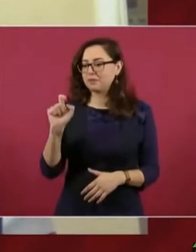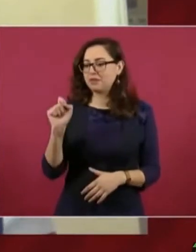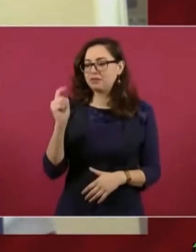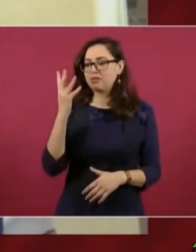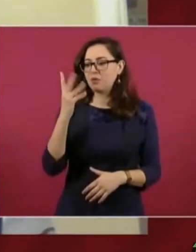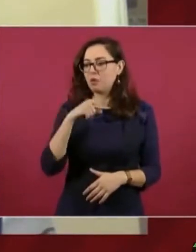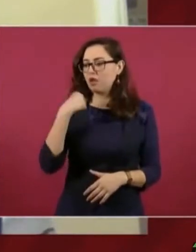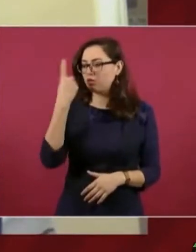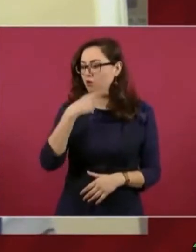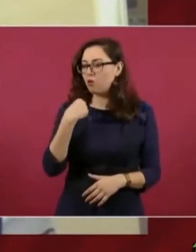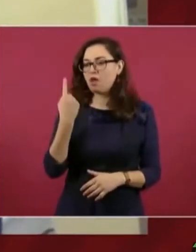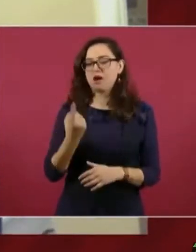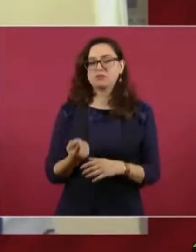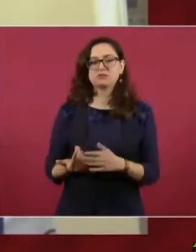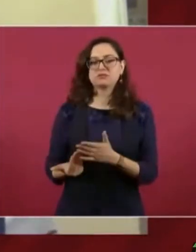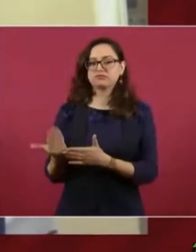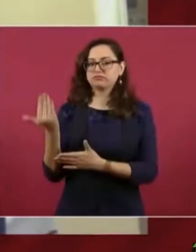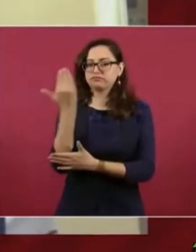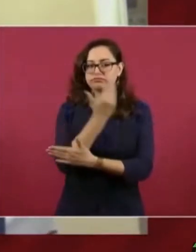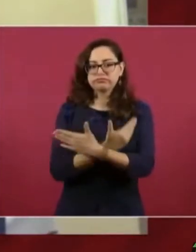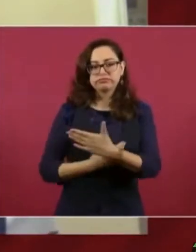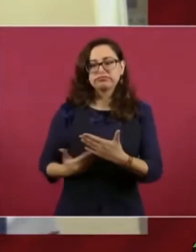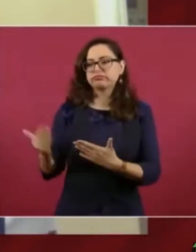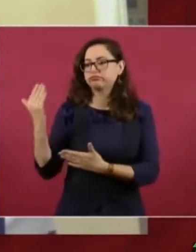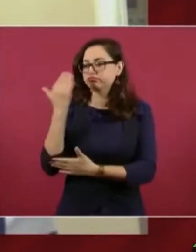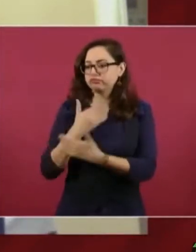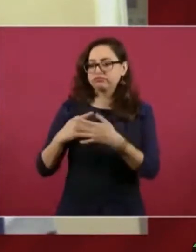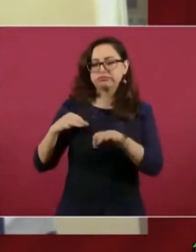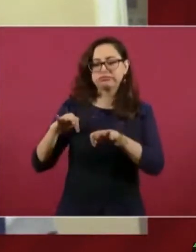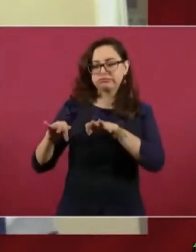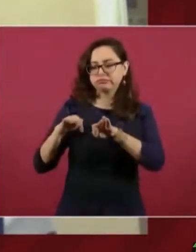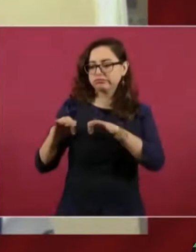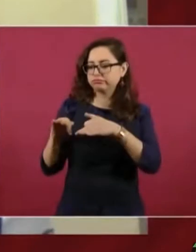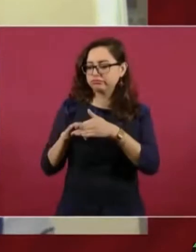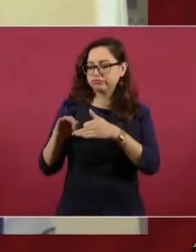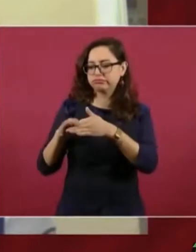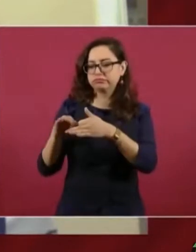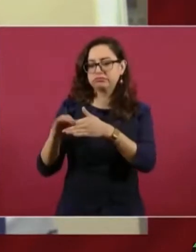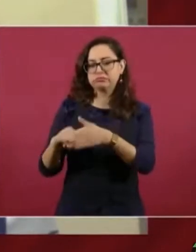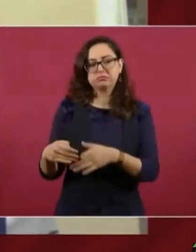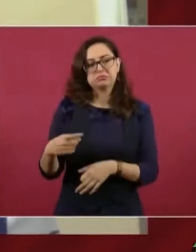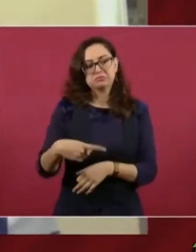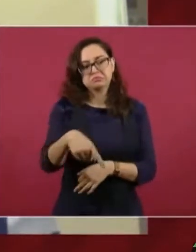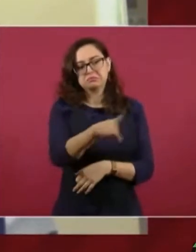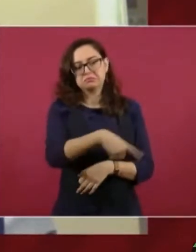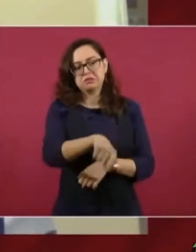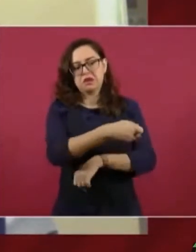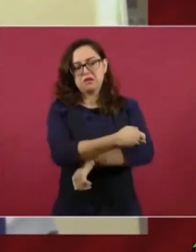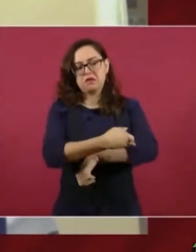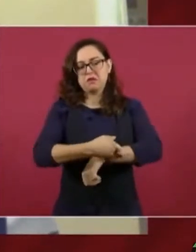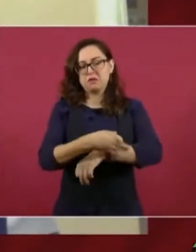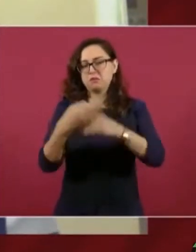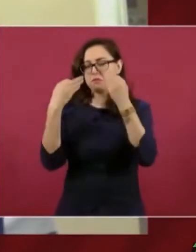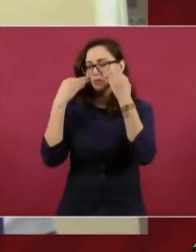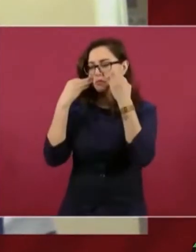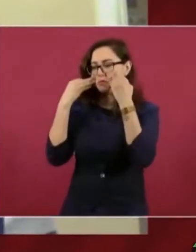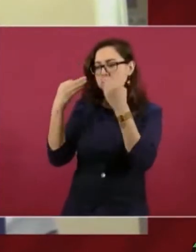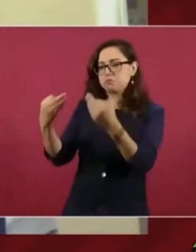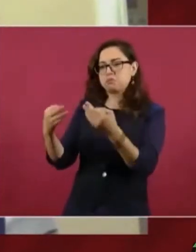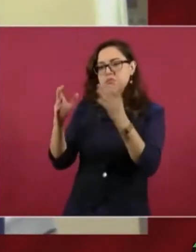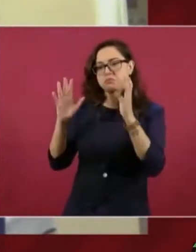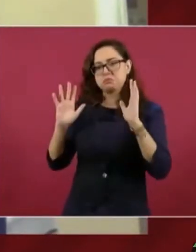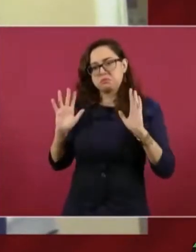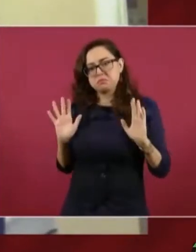día y nuestro trabajo puesto pueden testificar los propios familiares de nuestros mineros